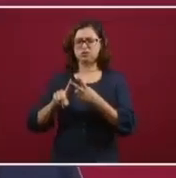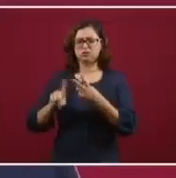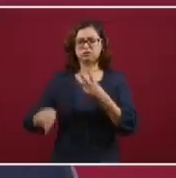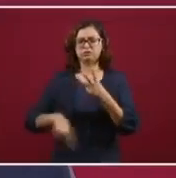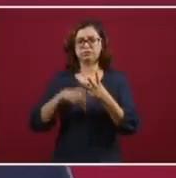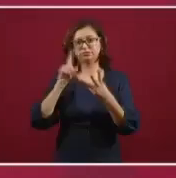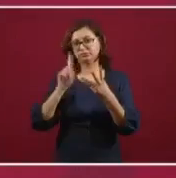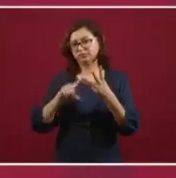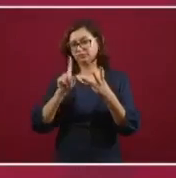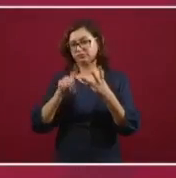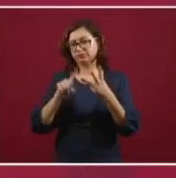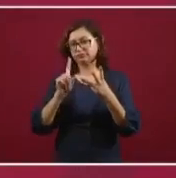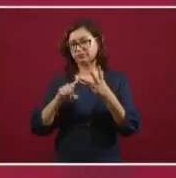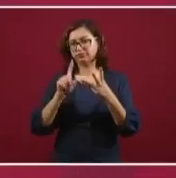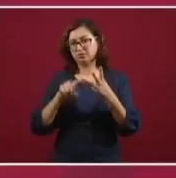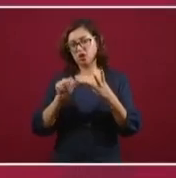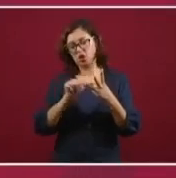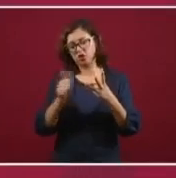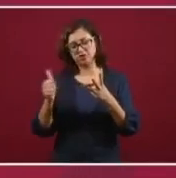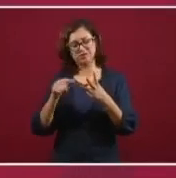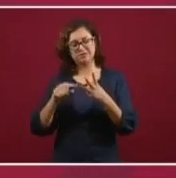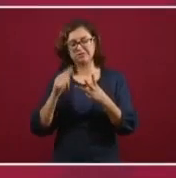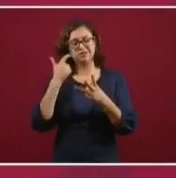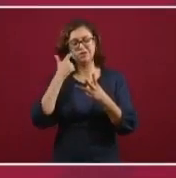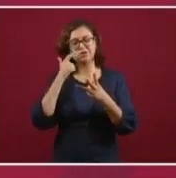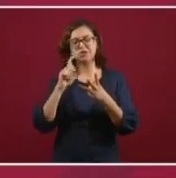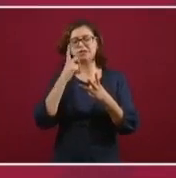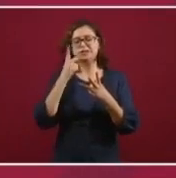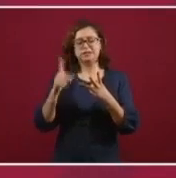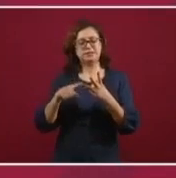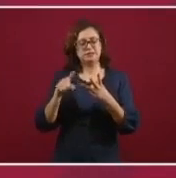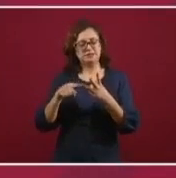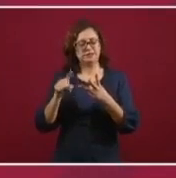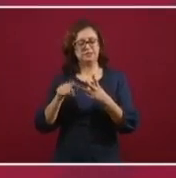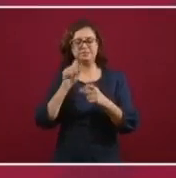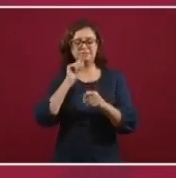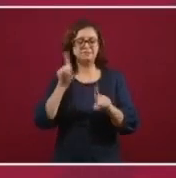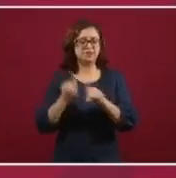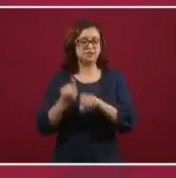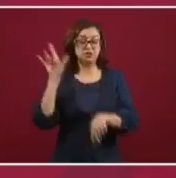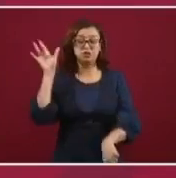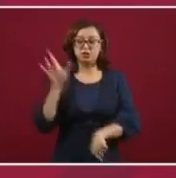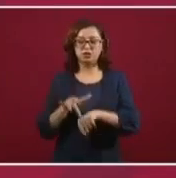Y había otra cosa que no quiero decir, que no se podía tocar. Sí.